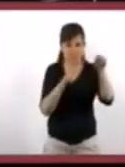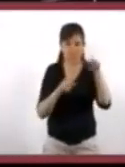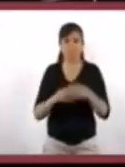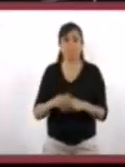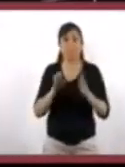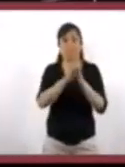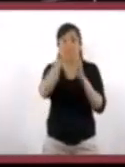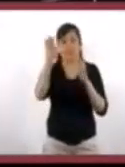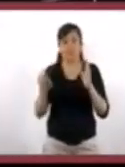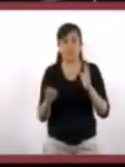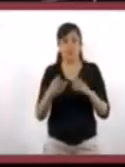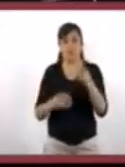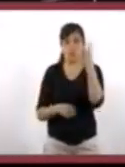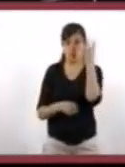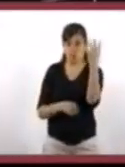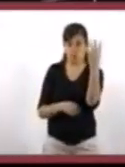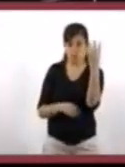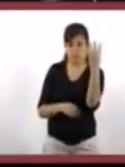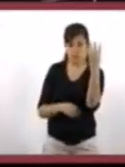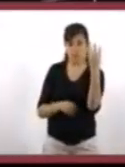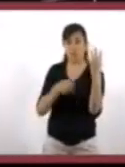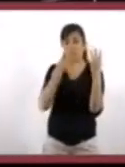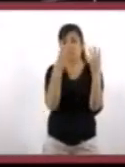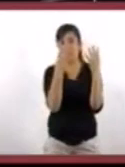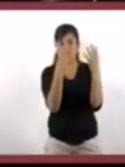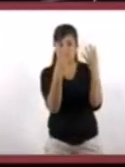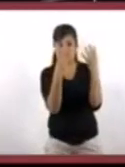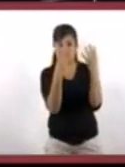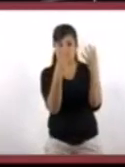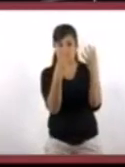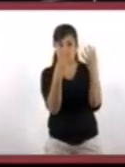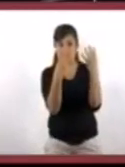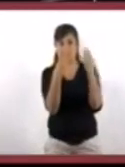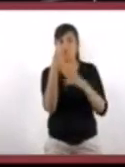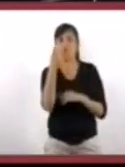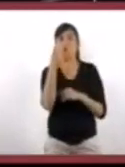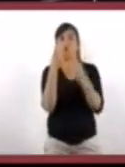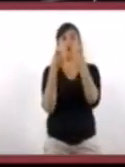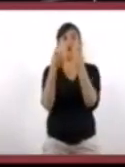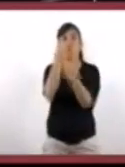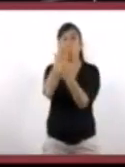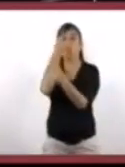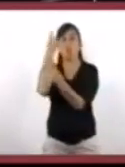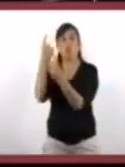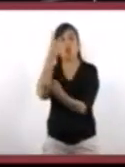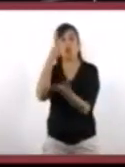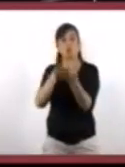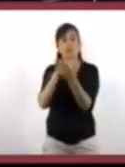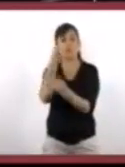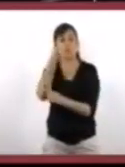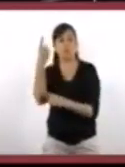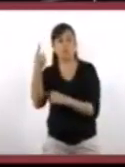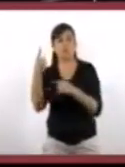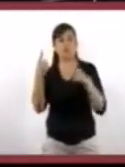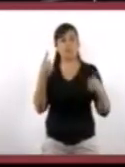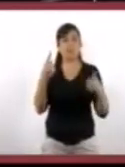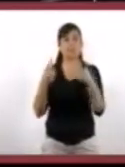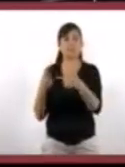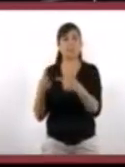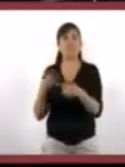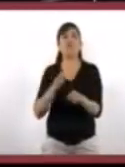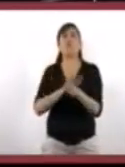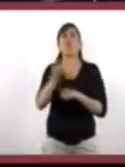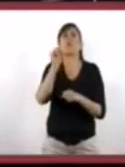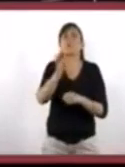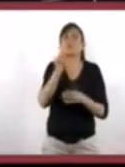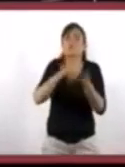Bueno, tenemos un 4, un 3, tenemos 2 unos. Tenemos un 6 y un 7, así es que